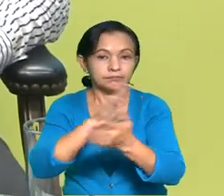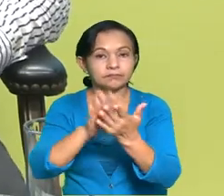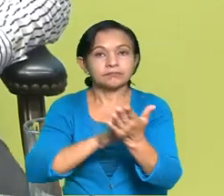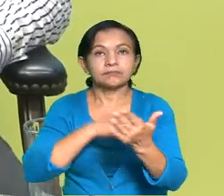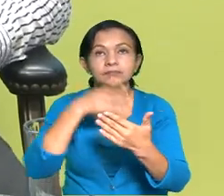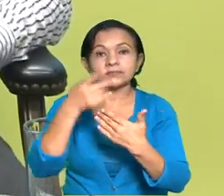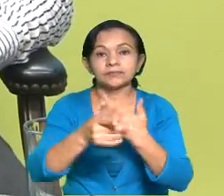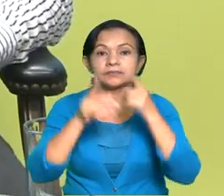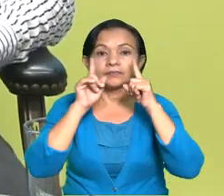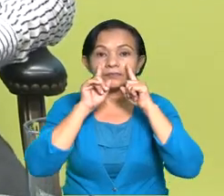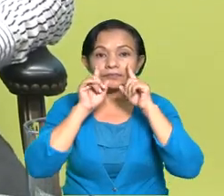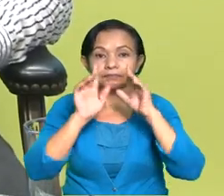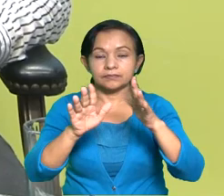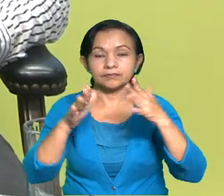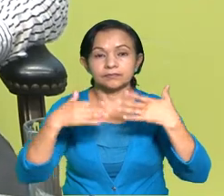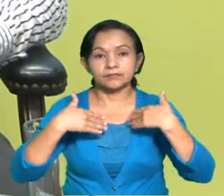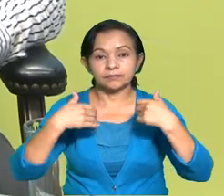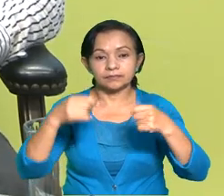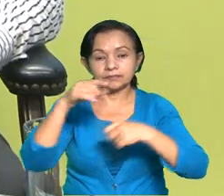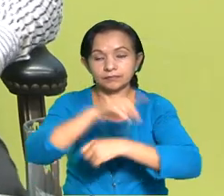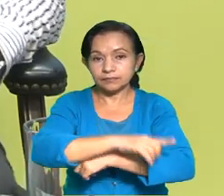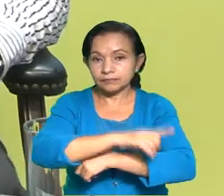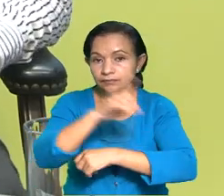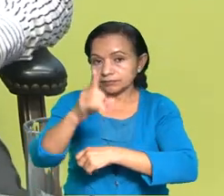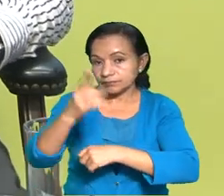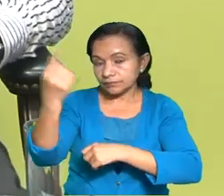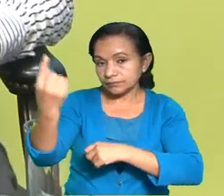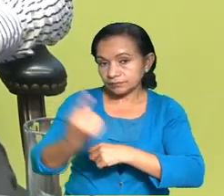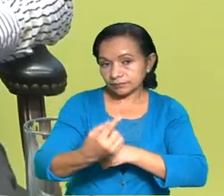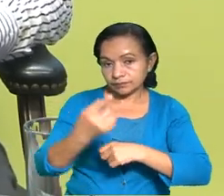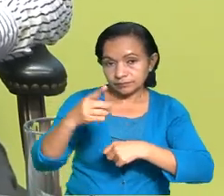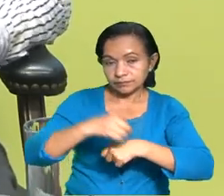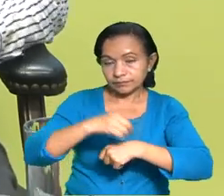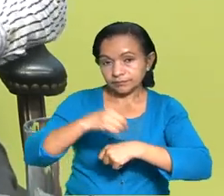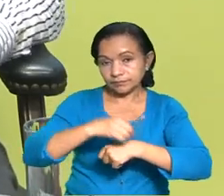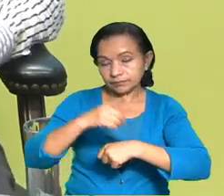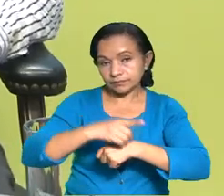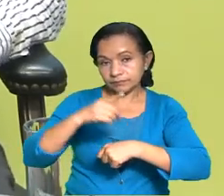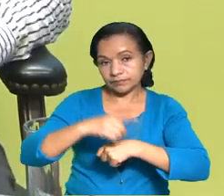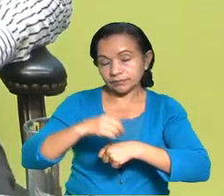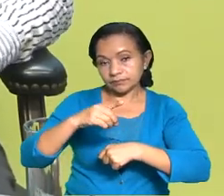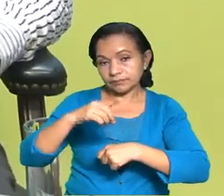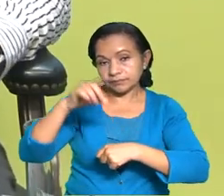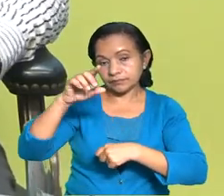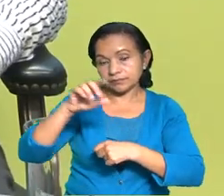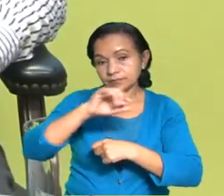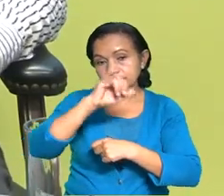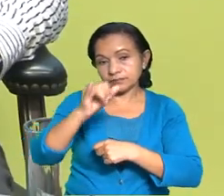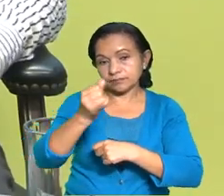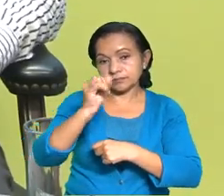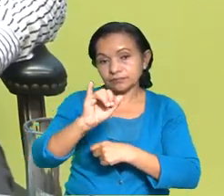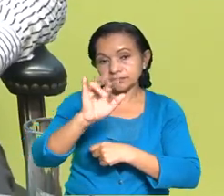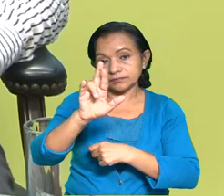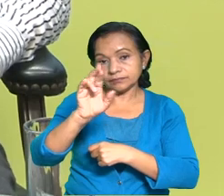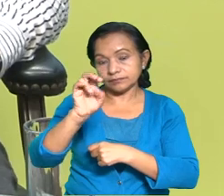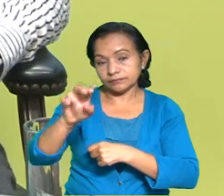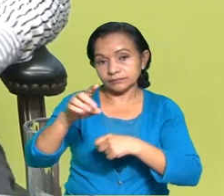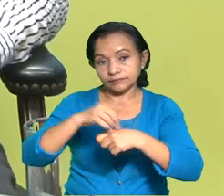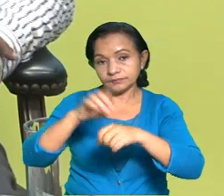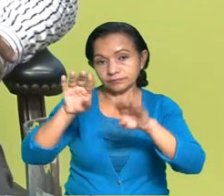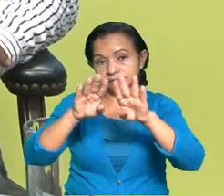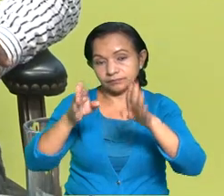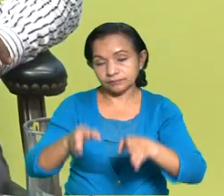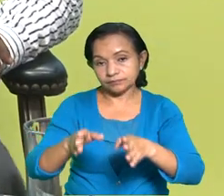de Prevenir de Salud. El día de hoy contamos con la presencia de la doctora Alejandra Girón, quien es